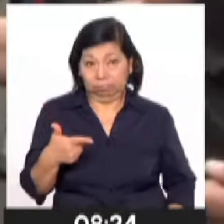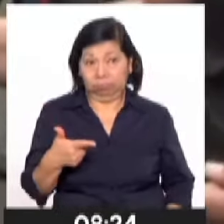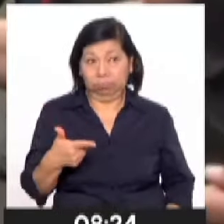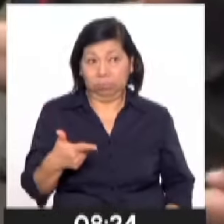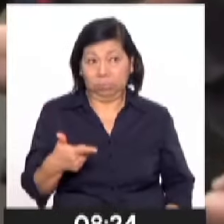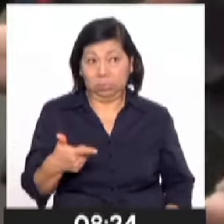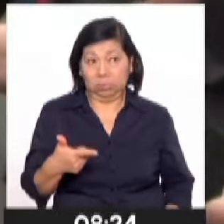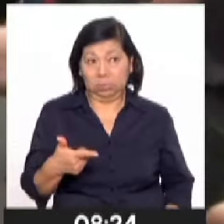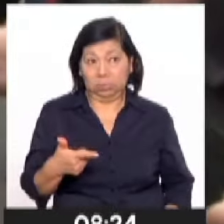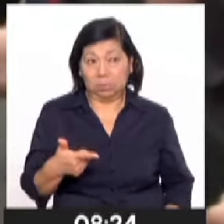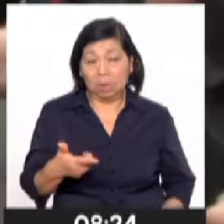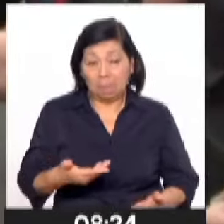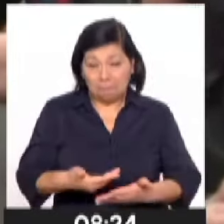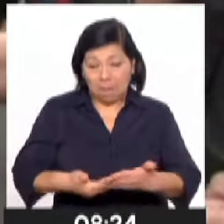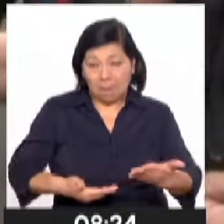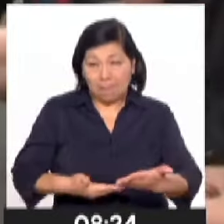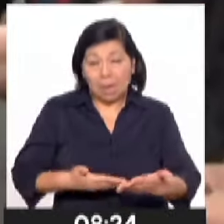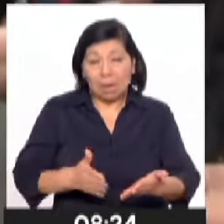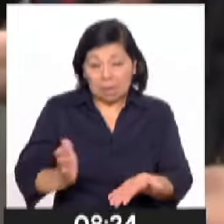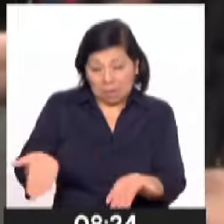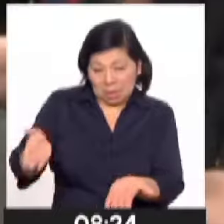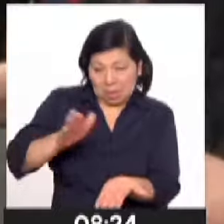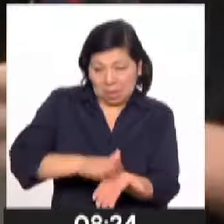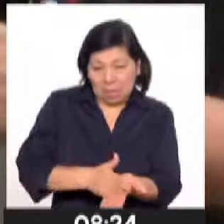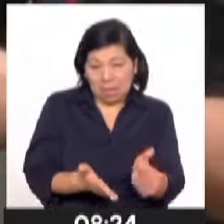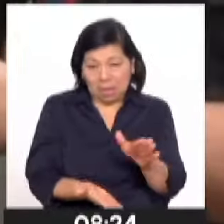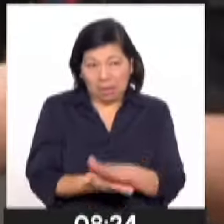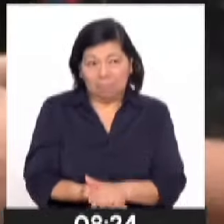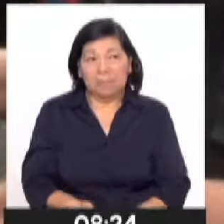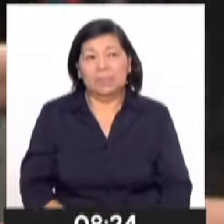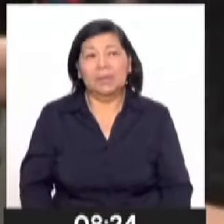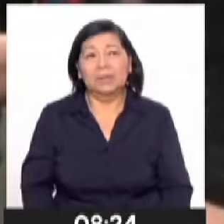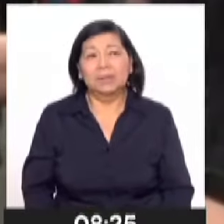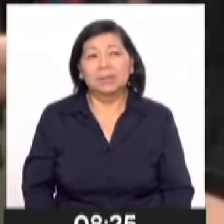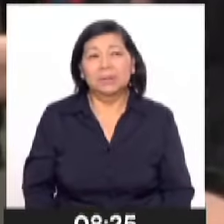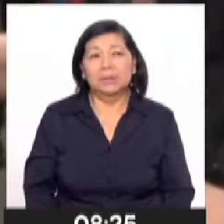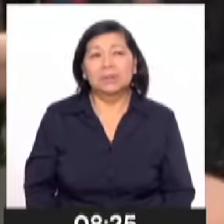me dieron un papel blanco doblado en dos. ¿Algo decía el papel?